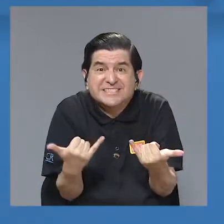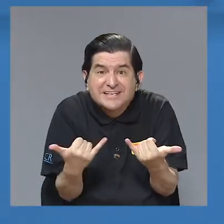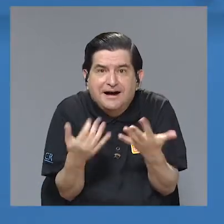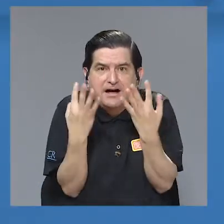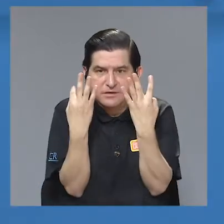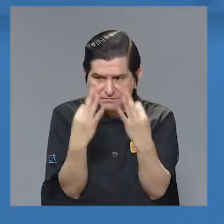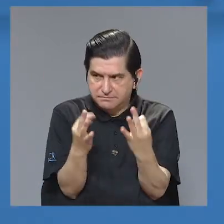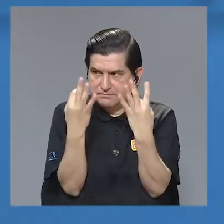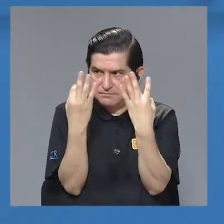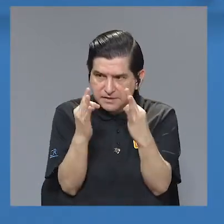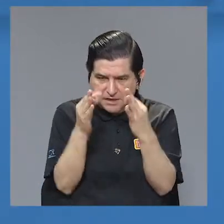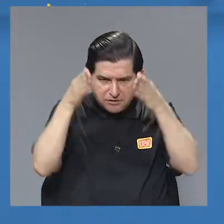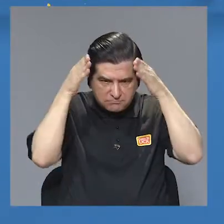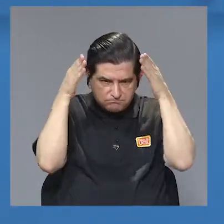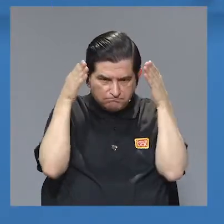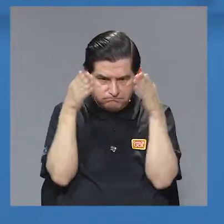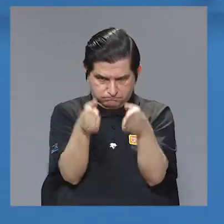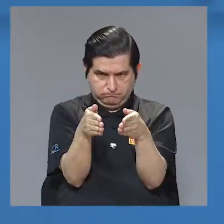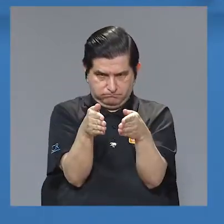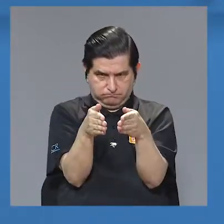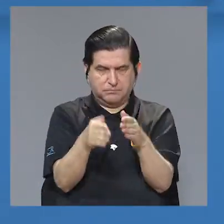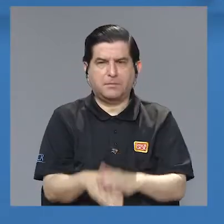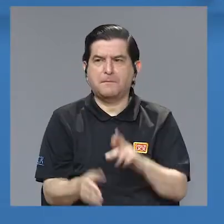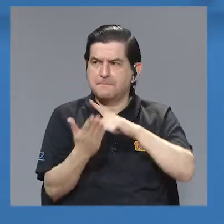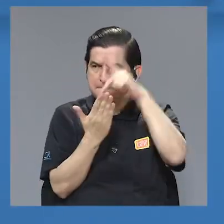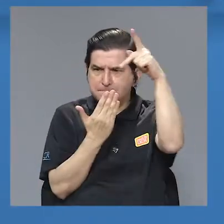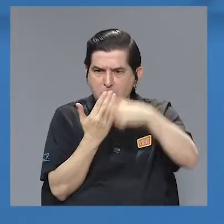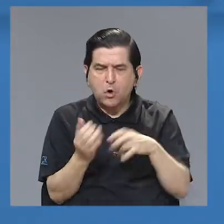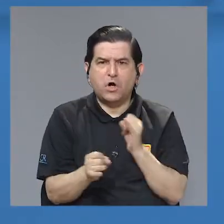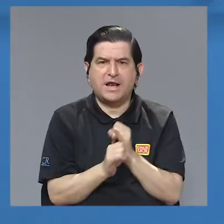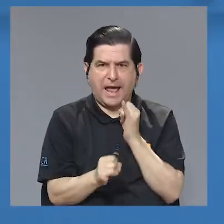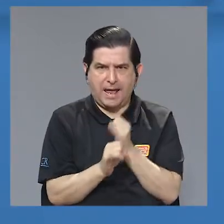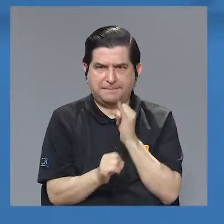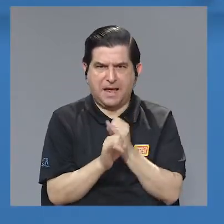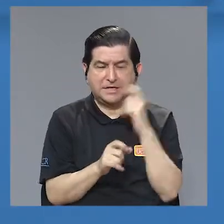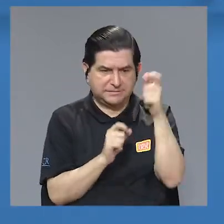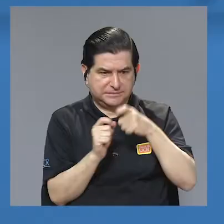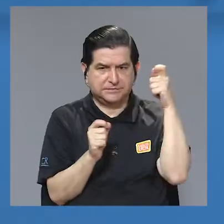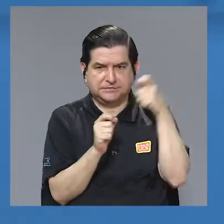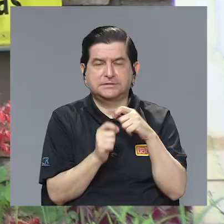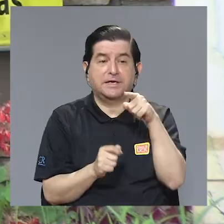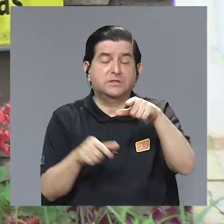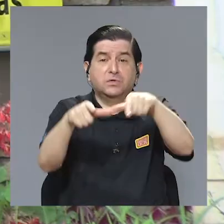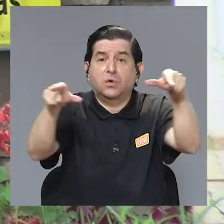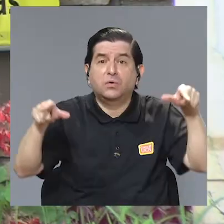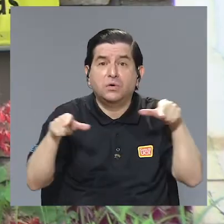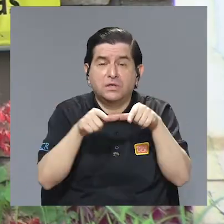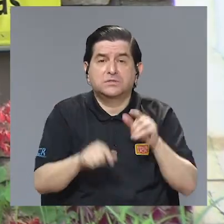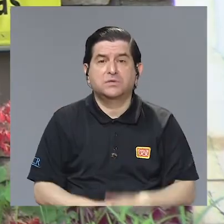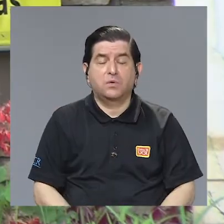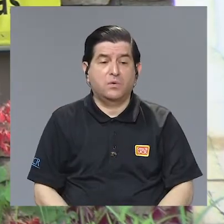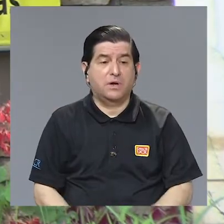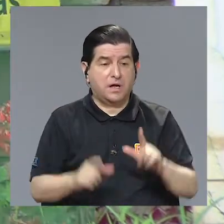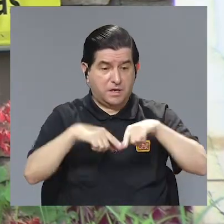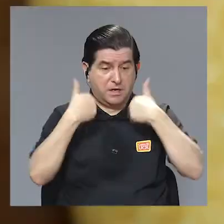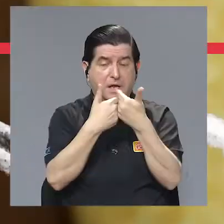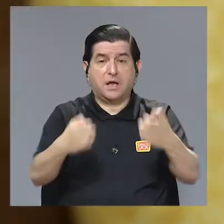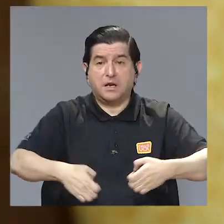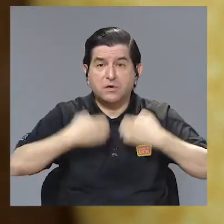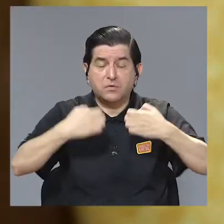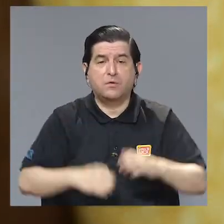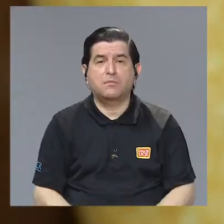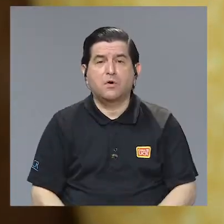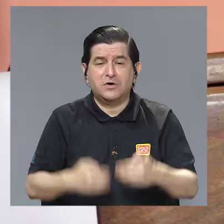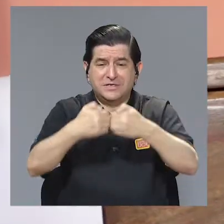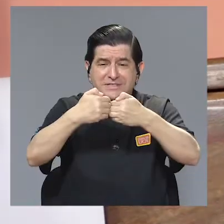ya tratando de dirigir los programas institucionales justamente a estas zonas donde están estos grupos. La